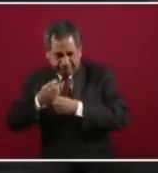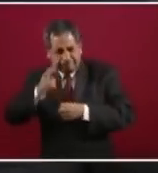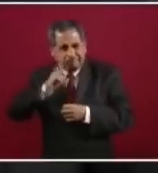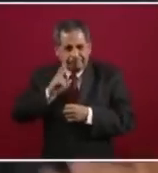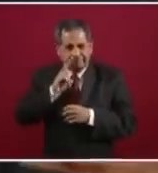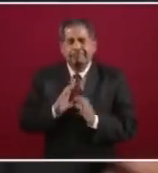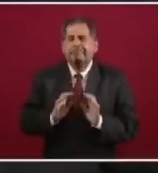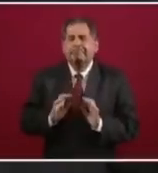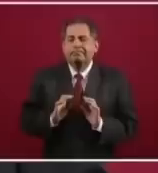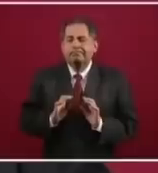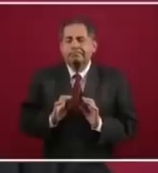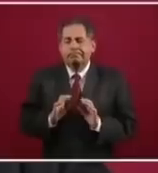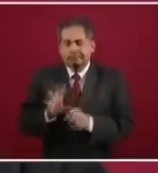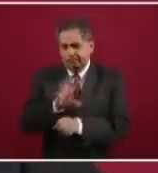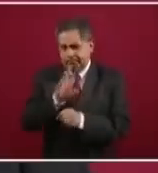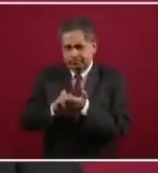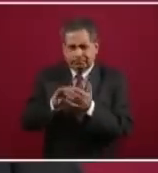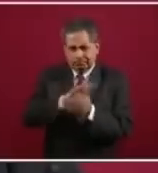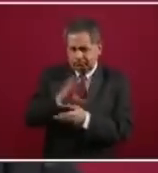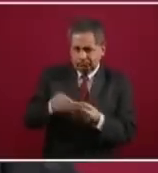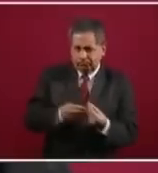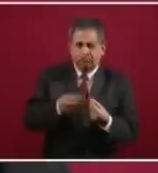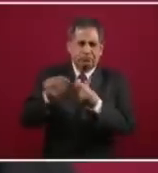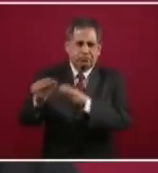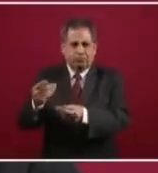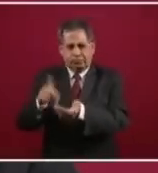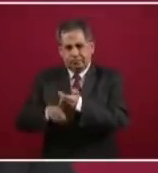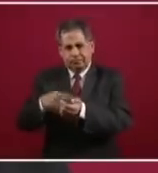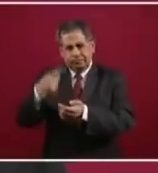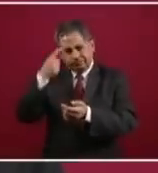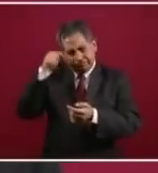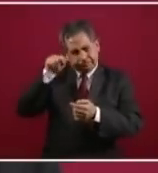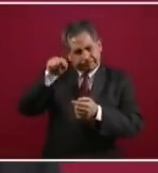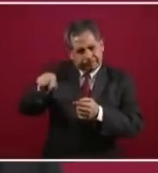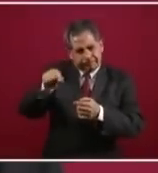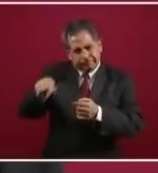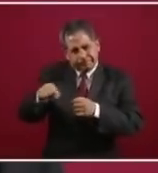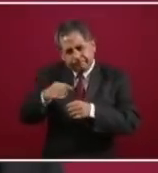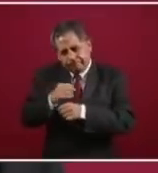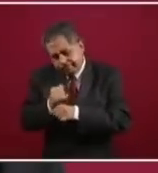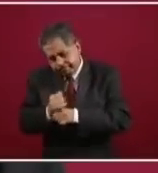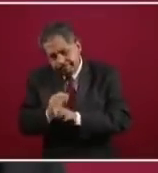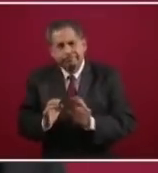la investigación tienen todos los elementos.